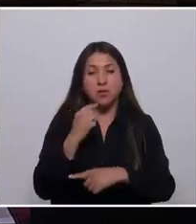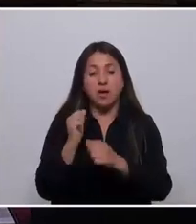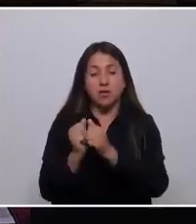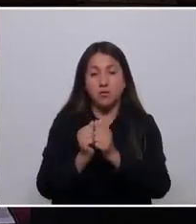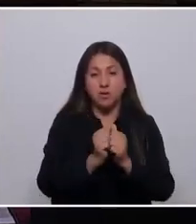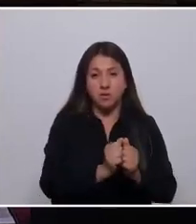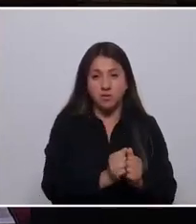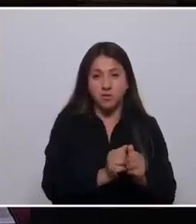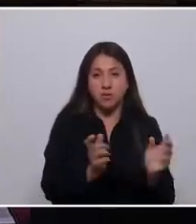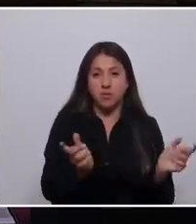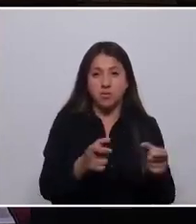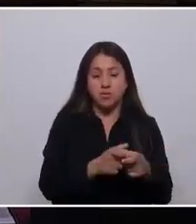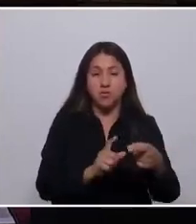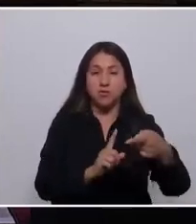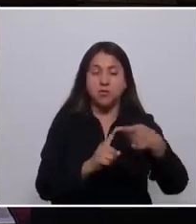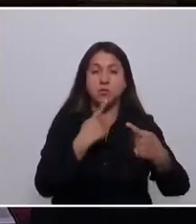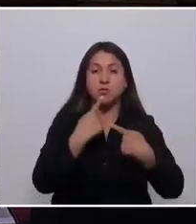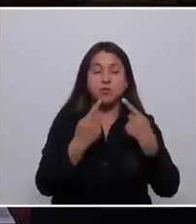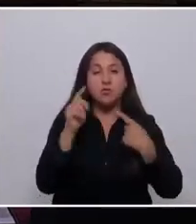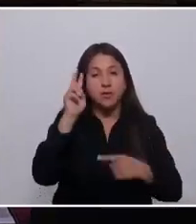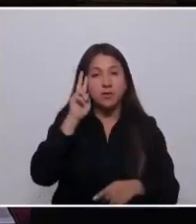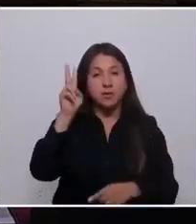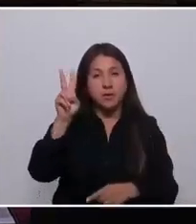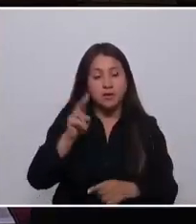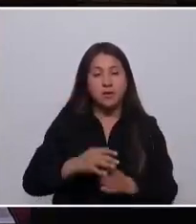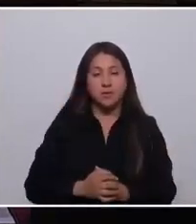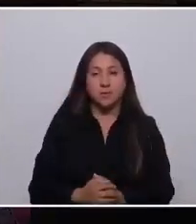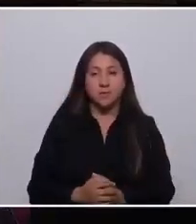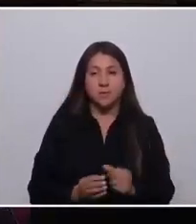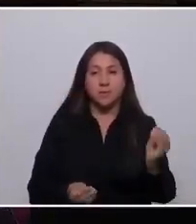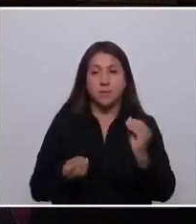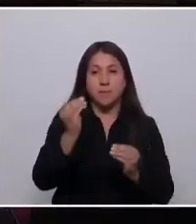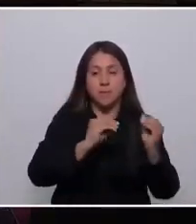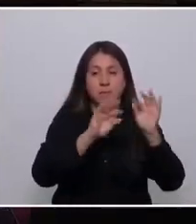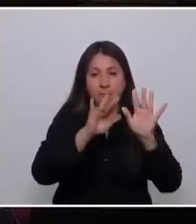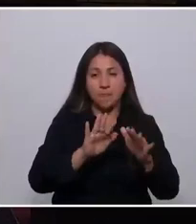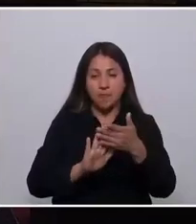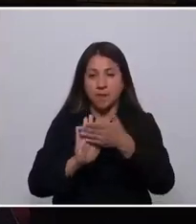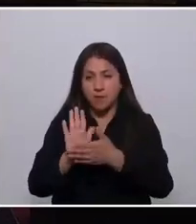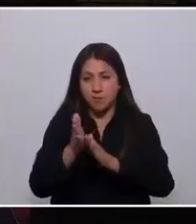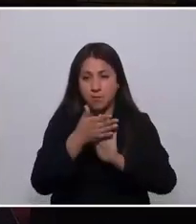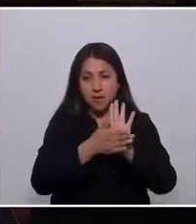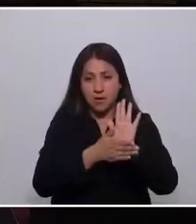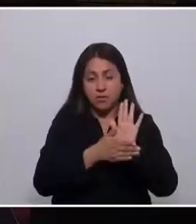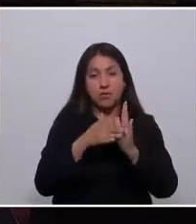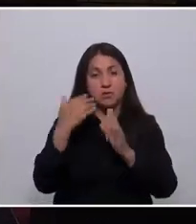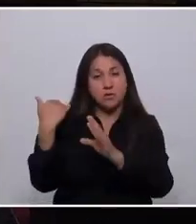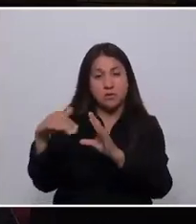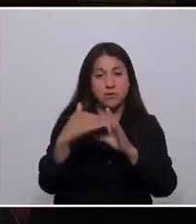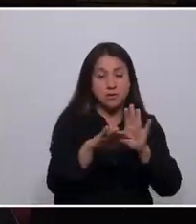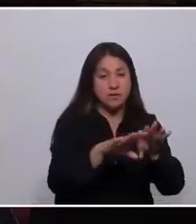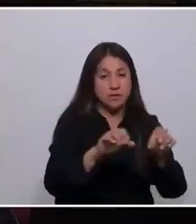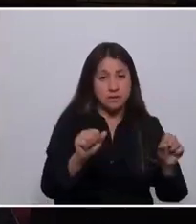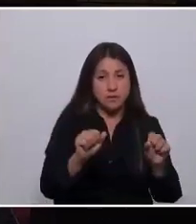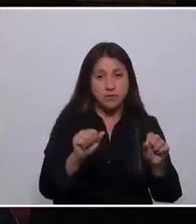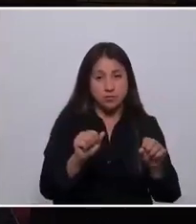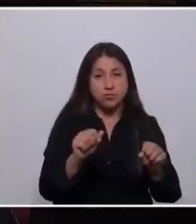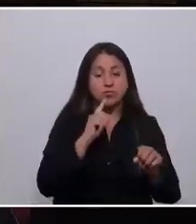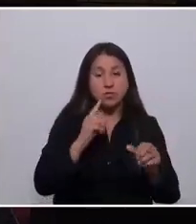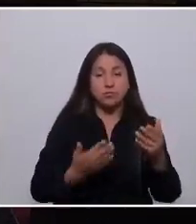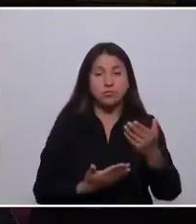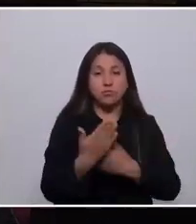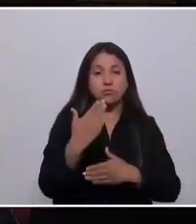Comisión de Participación y Consulta Indígena, se elaboró el comparado entonces que ustedes recibieron en su correo electrónico y que se encuentra